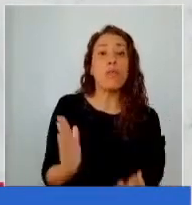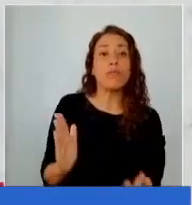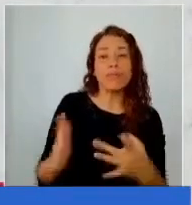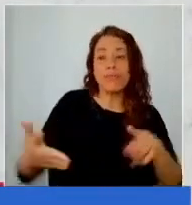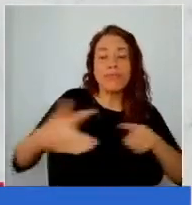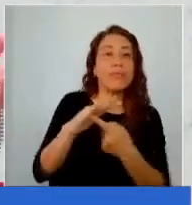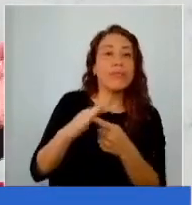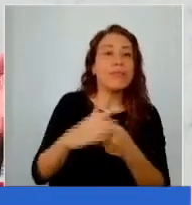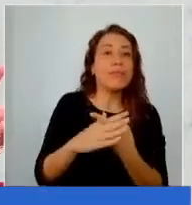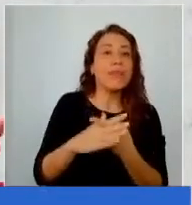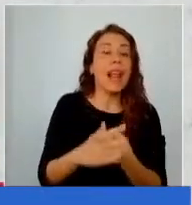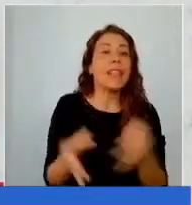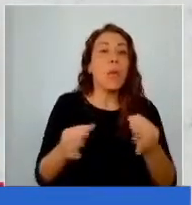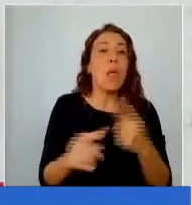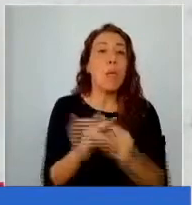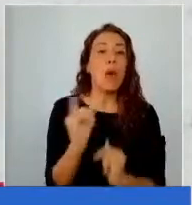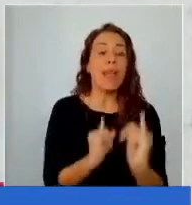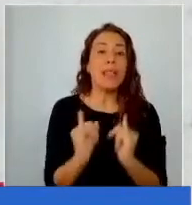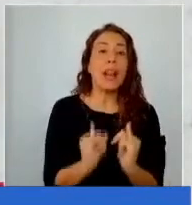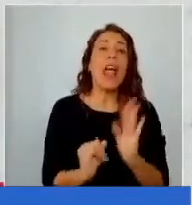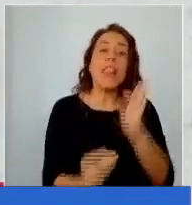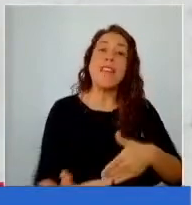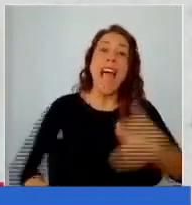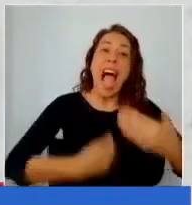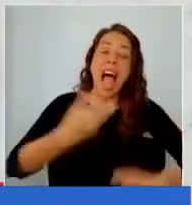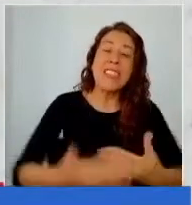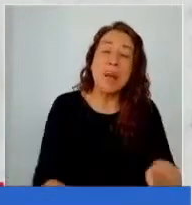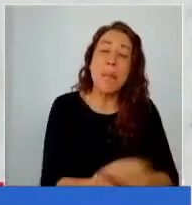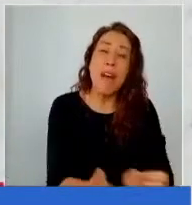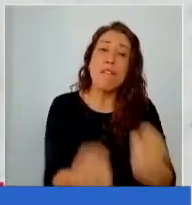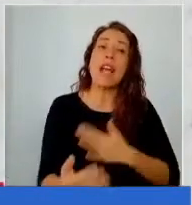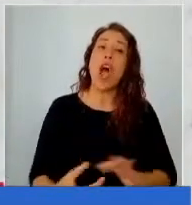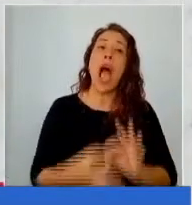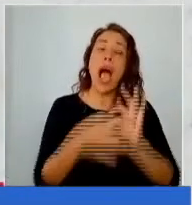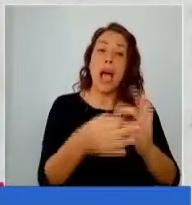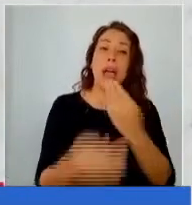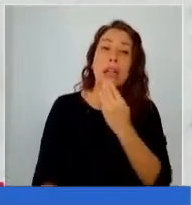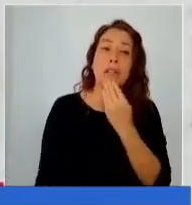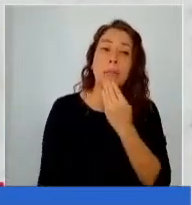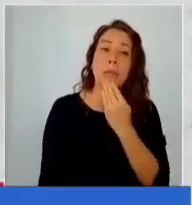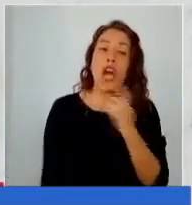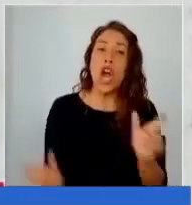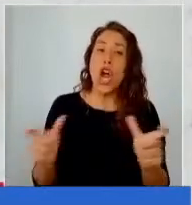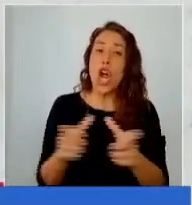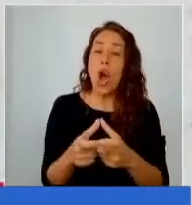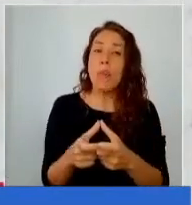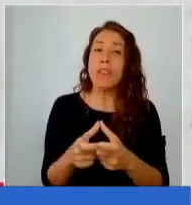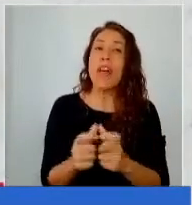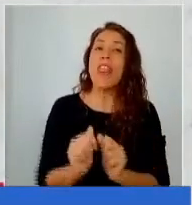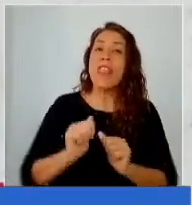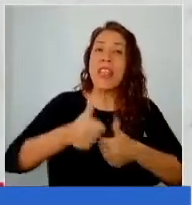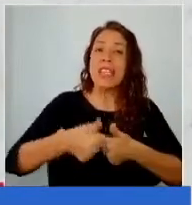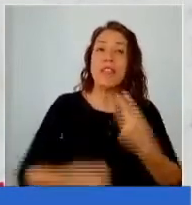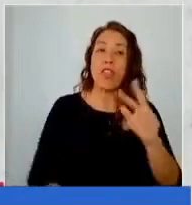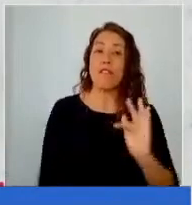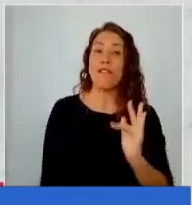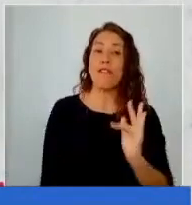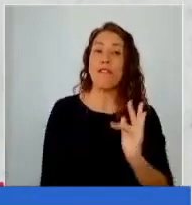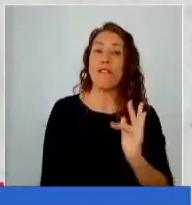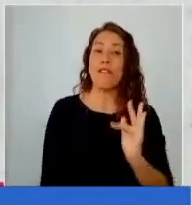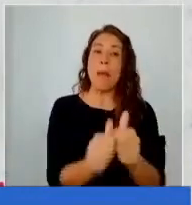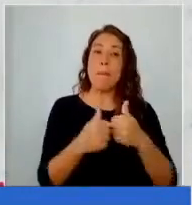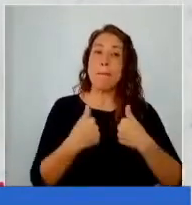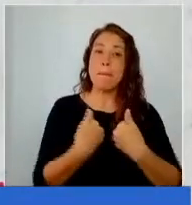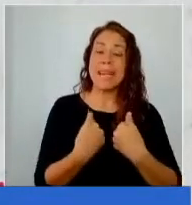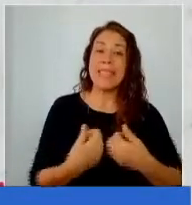y objetivo tenemos que avanzar decisivamente le Quiero agradecer también a la comisión de desafíos del futuro de la mesa de ciberseguridad